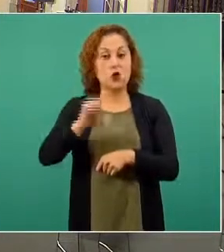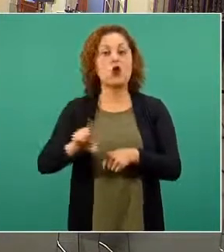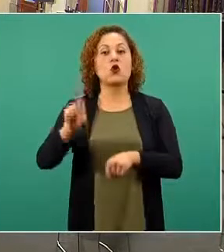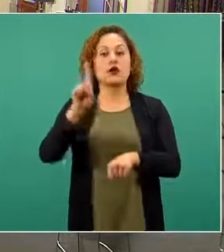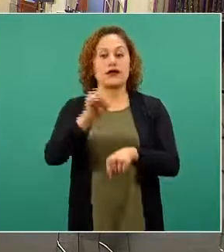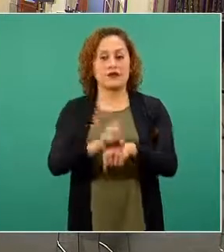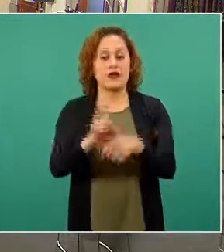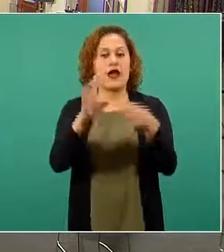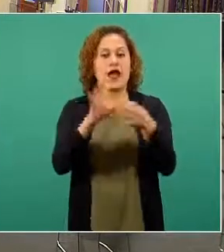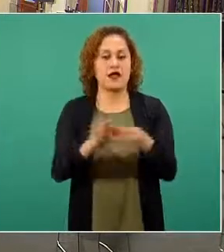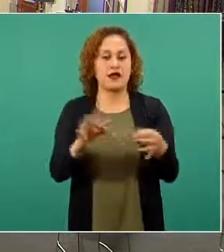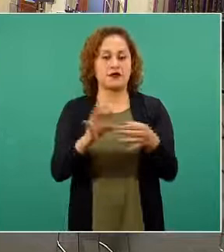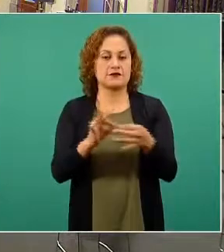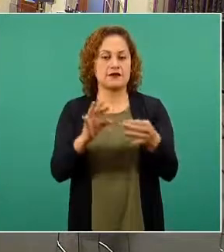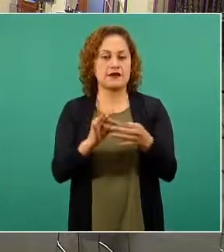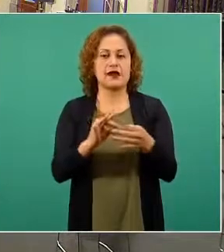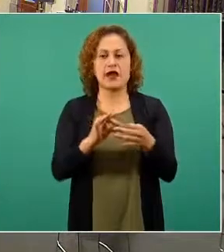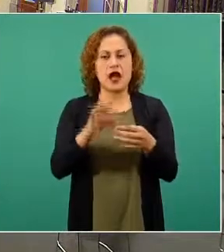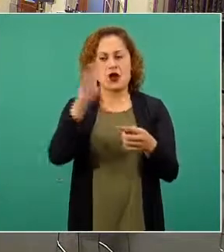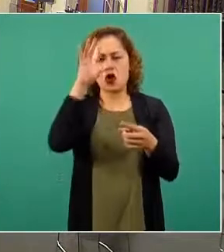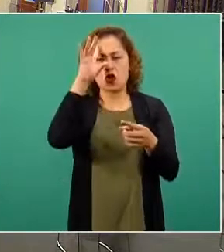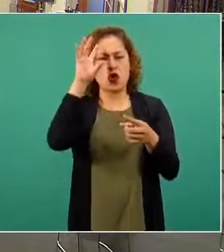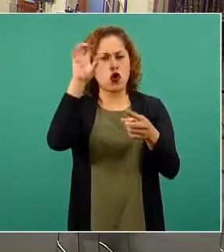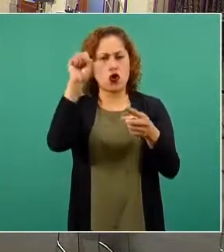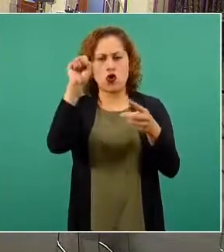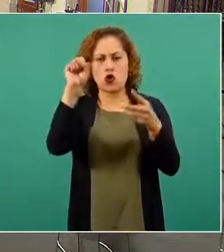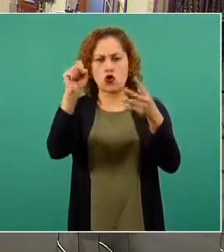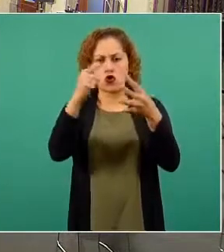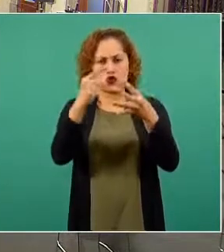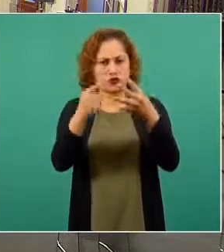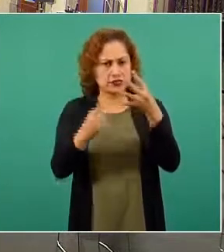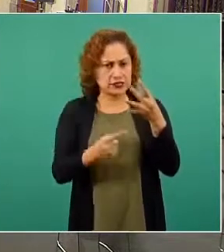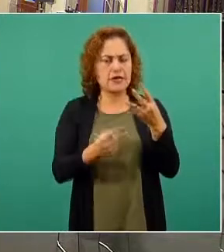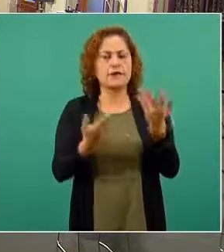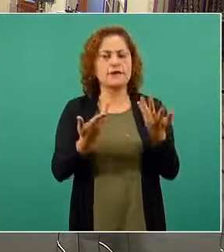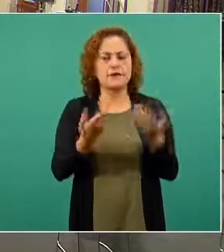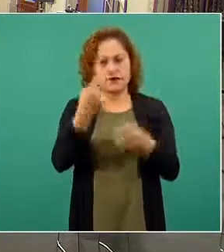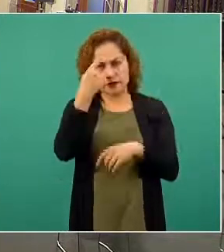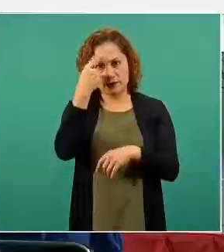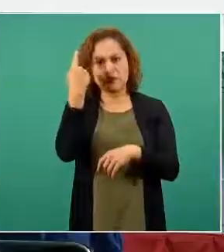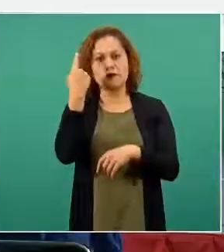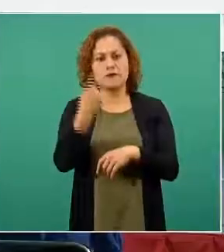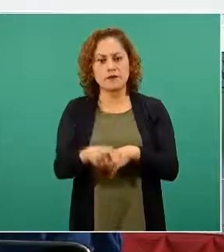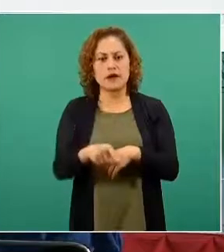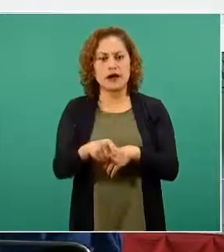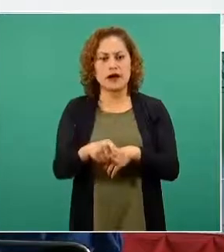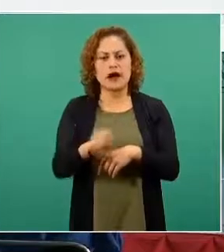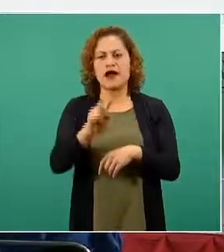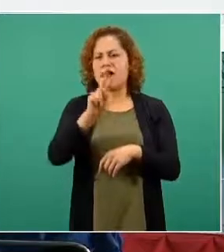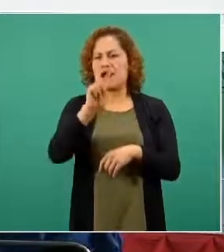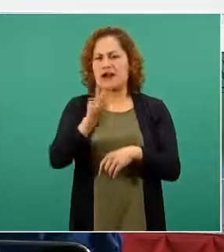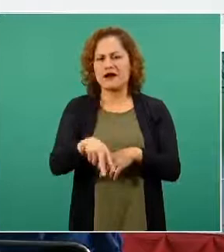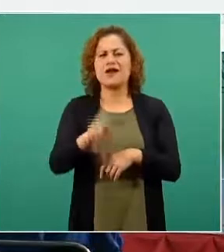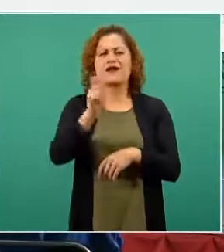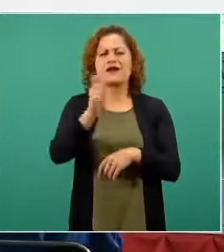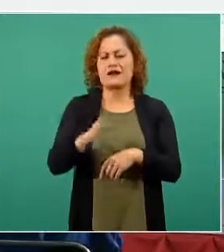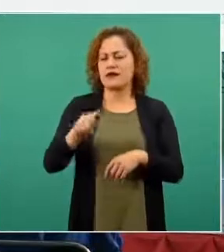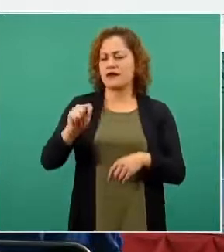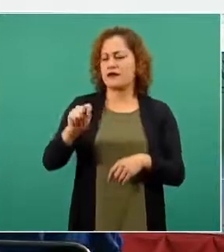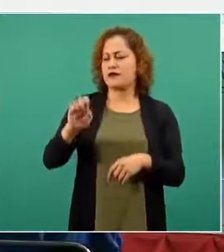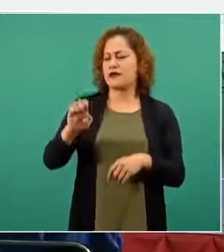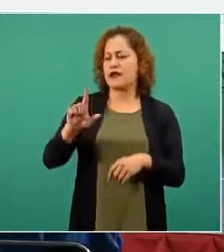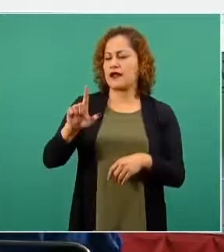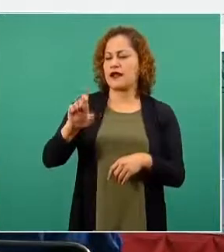alguna serie de conceptos que tenemos sobre lo que es telemedicina y cómo es que